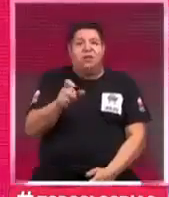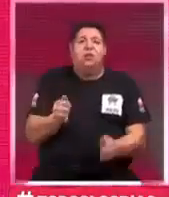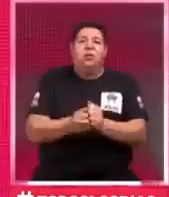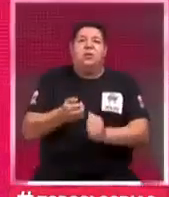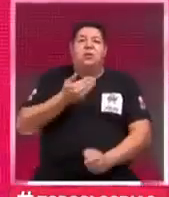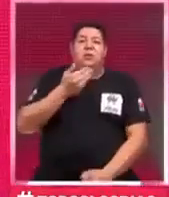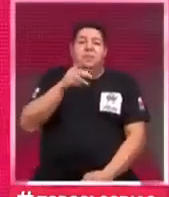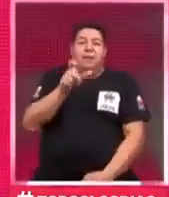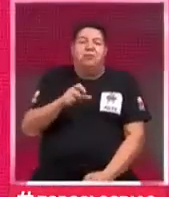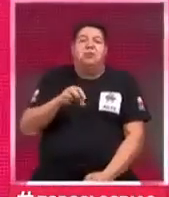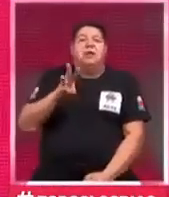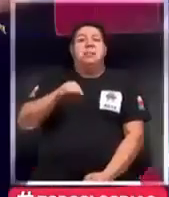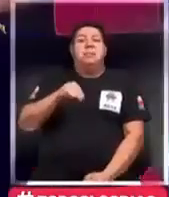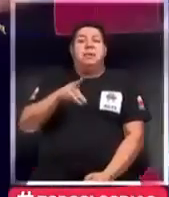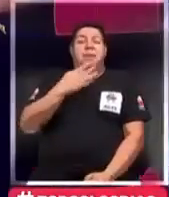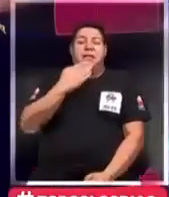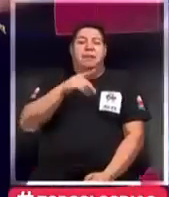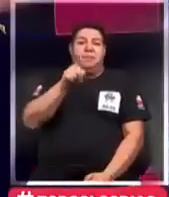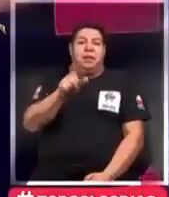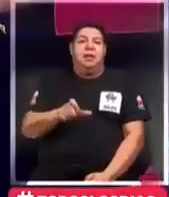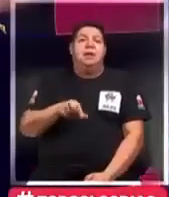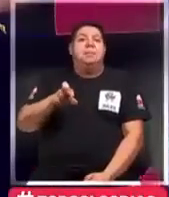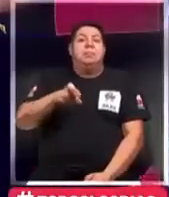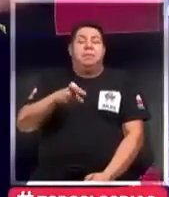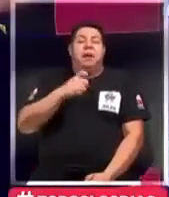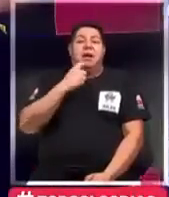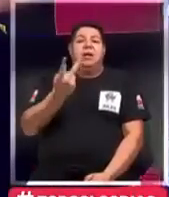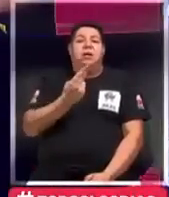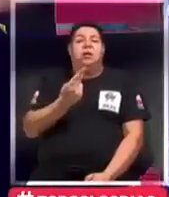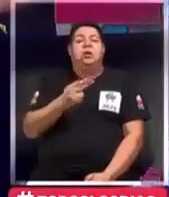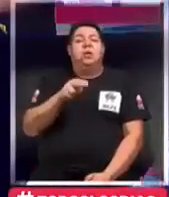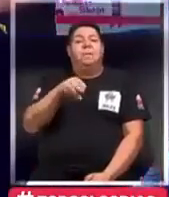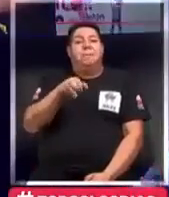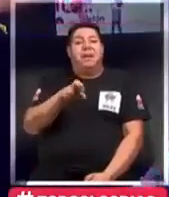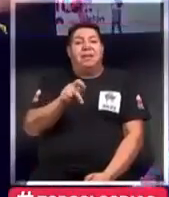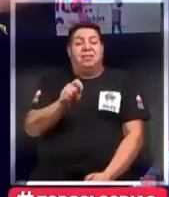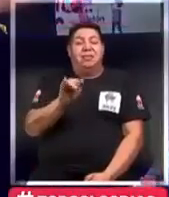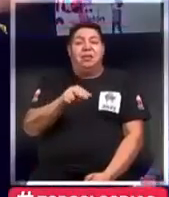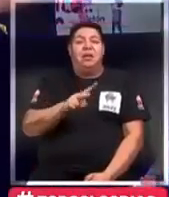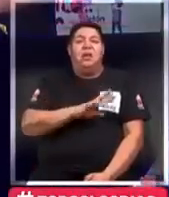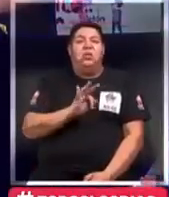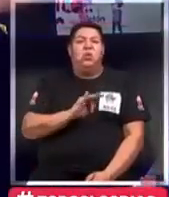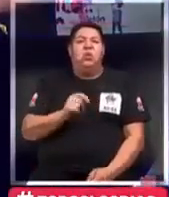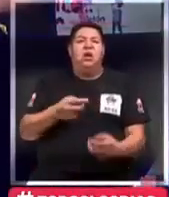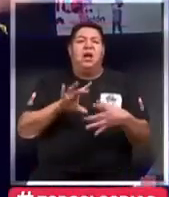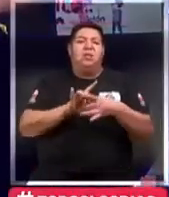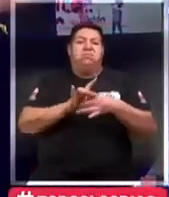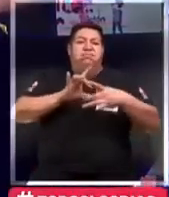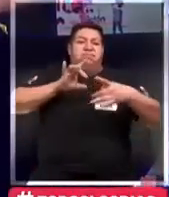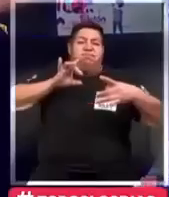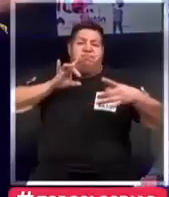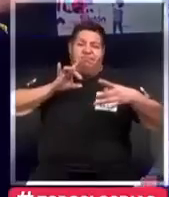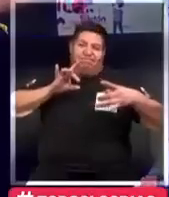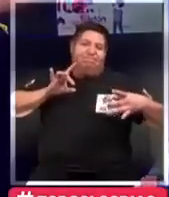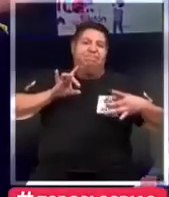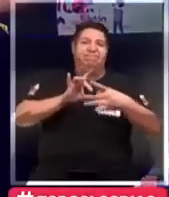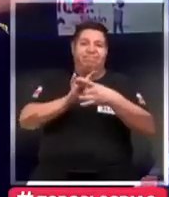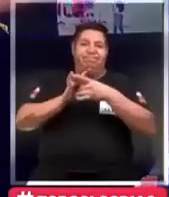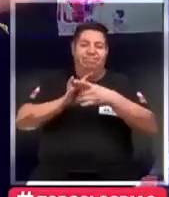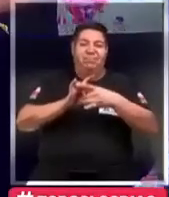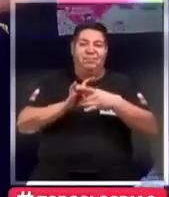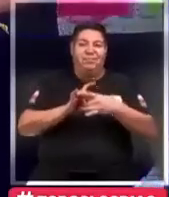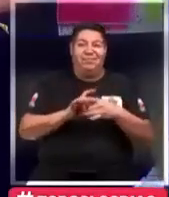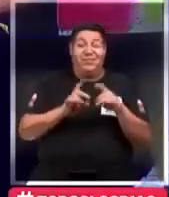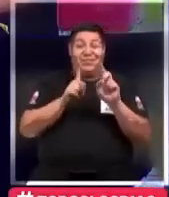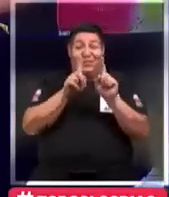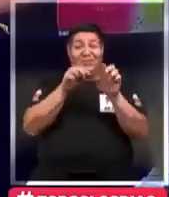madre, Marcos Eugenín, su padre, y Martín, uno de sus hermanos, nunca se soltaron de la mano. Emilia, tu sonrisa